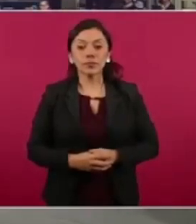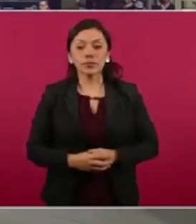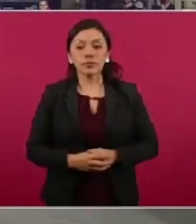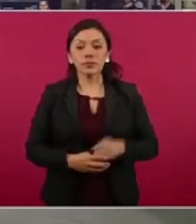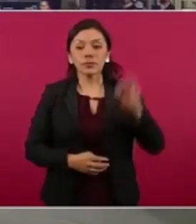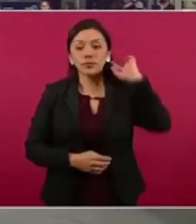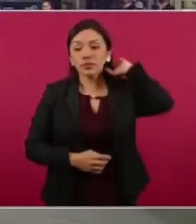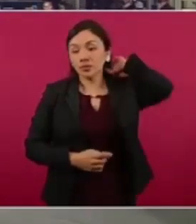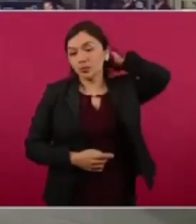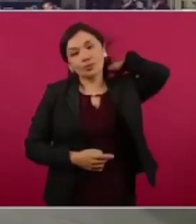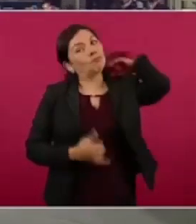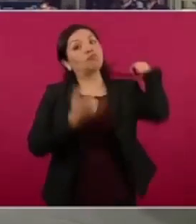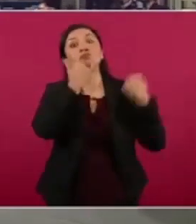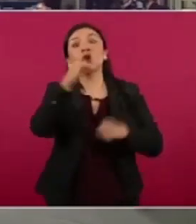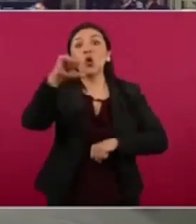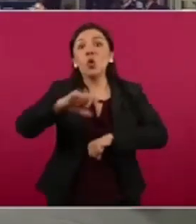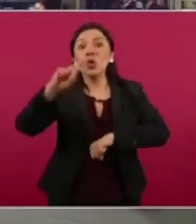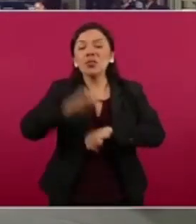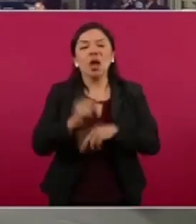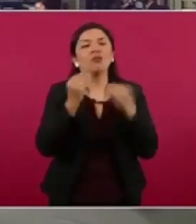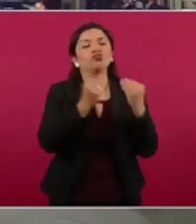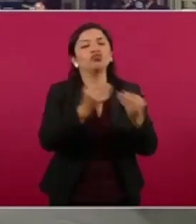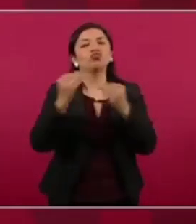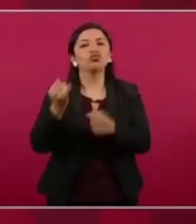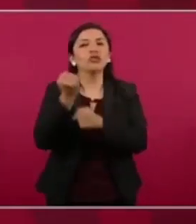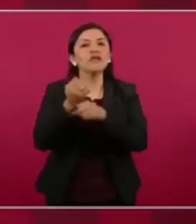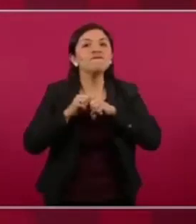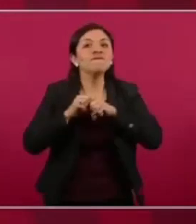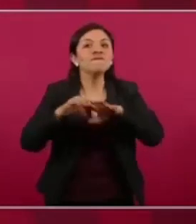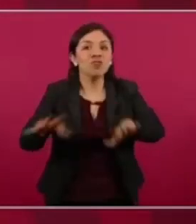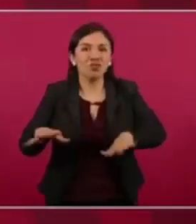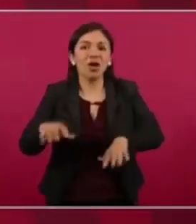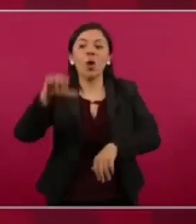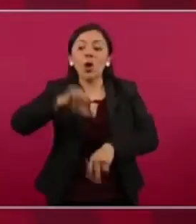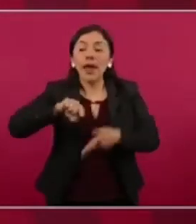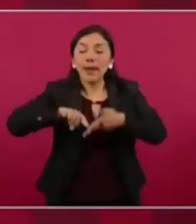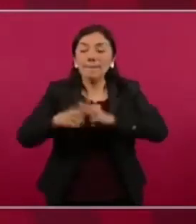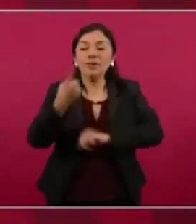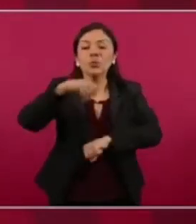Es que hay mucha información hoy. Es lunes, está empezando la semana.